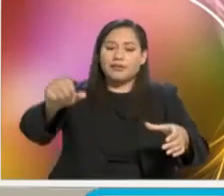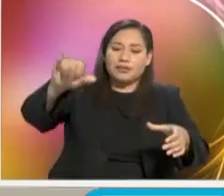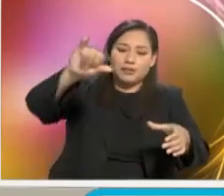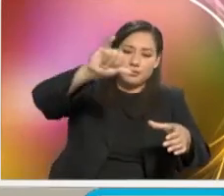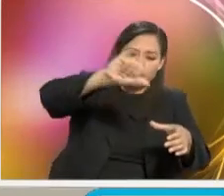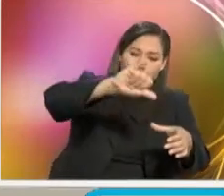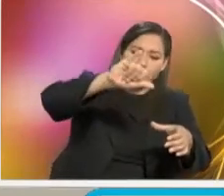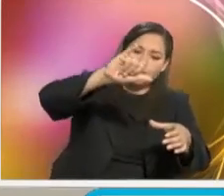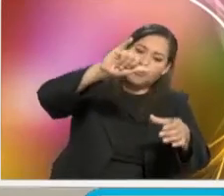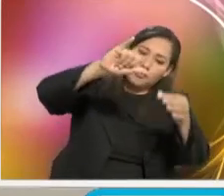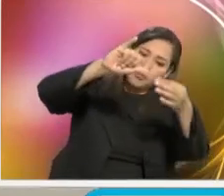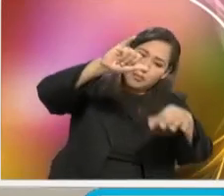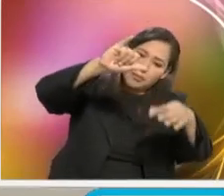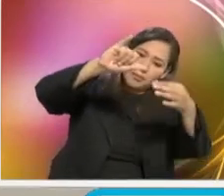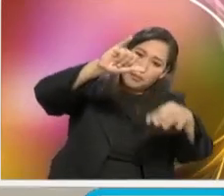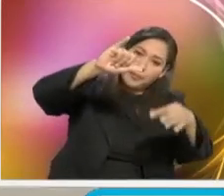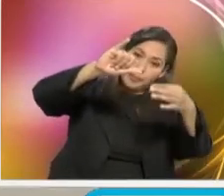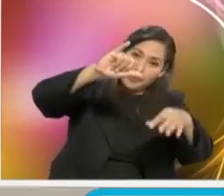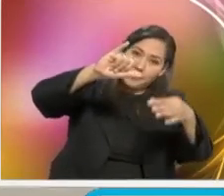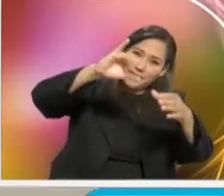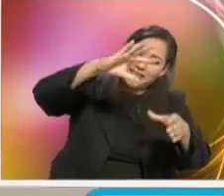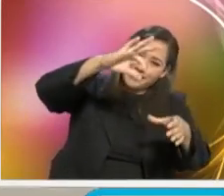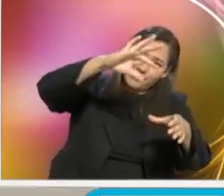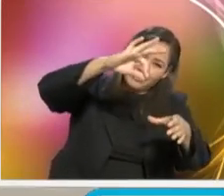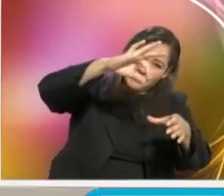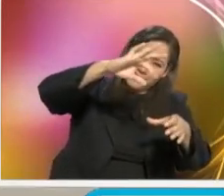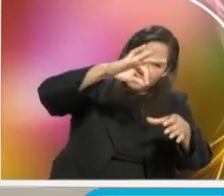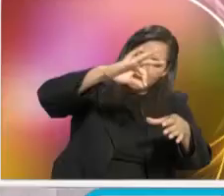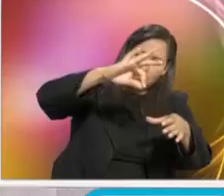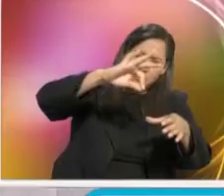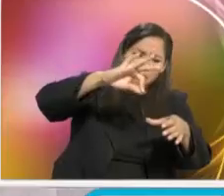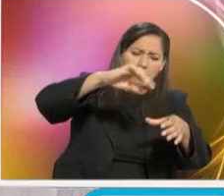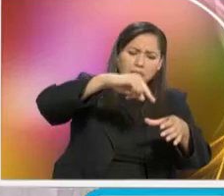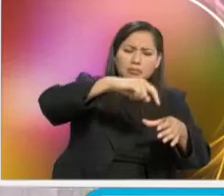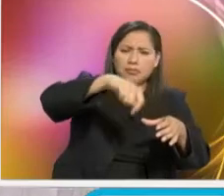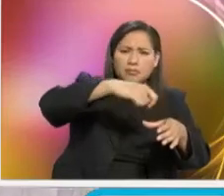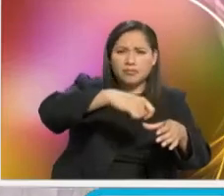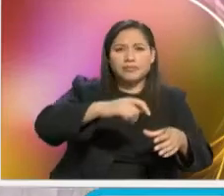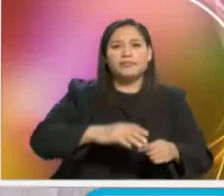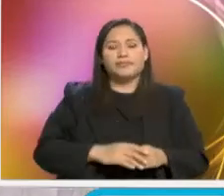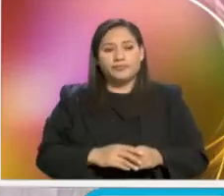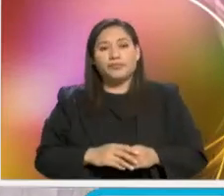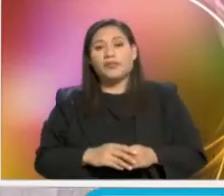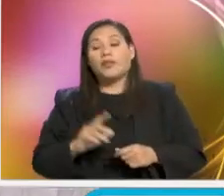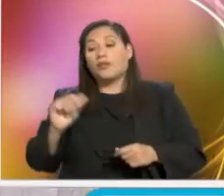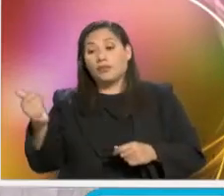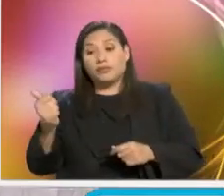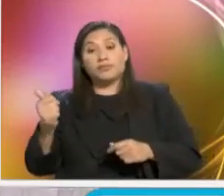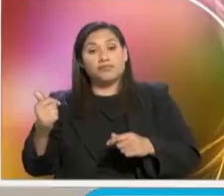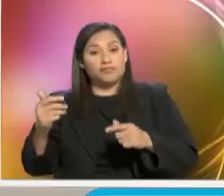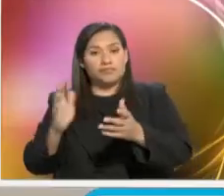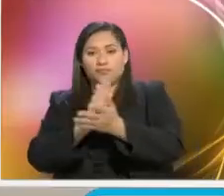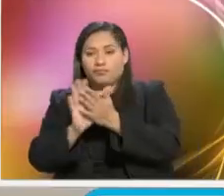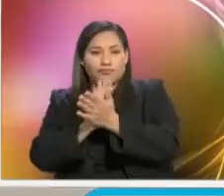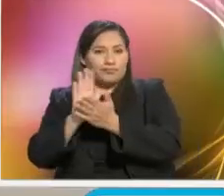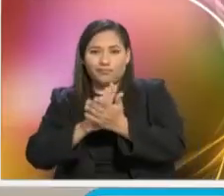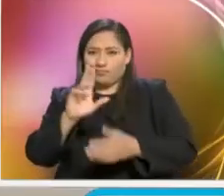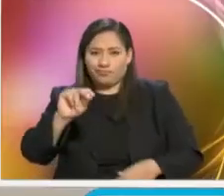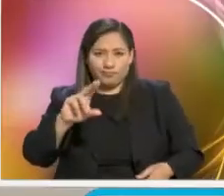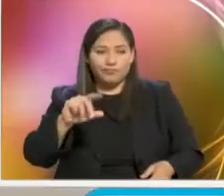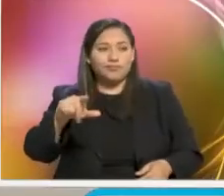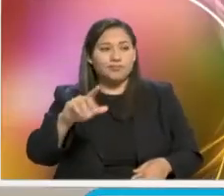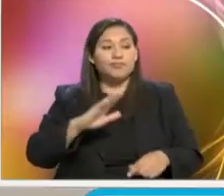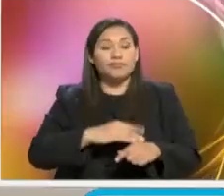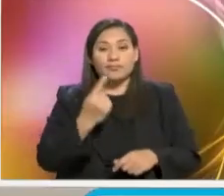usar como goteros también o en goteros y la puedes usar perfectamente para... La procesada no, entonces. No, porque la procesada, lo hemos platicado aquí varias